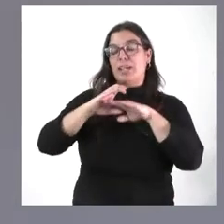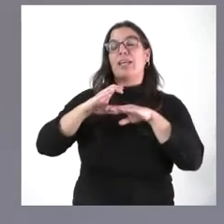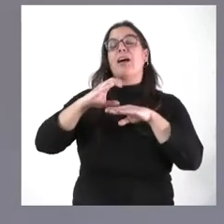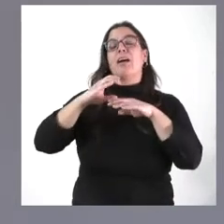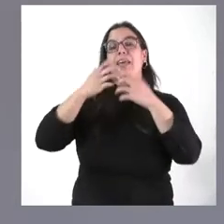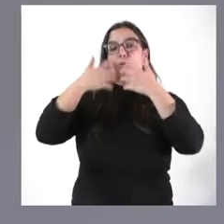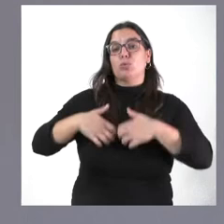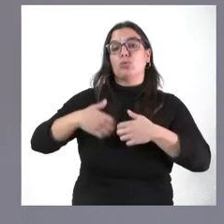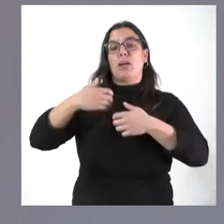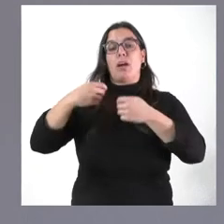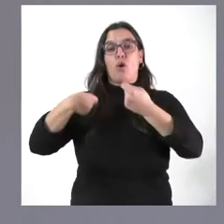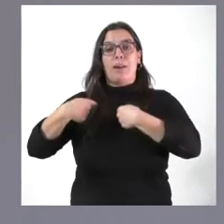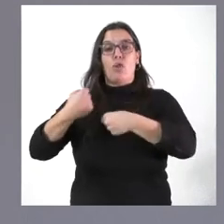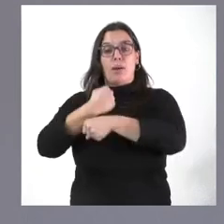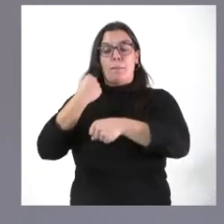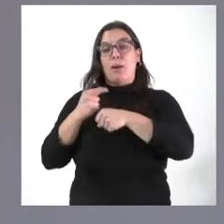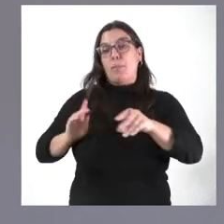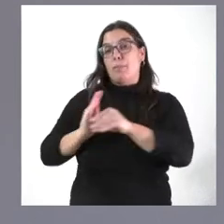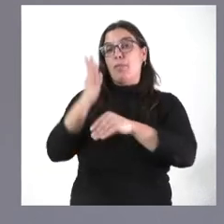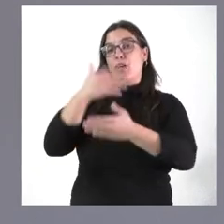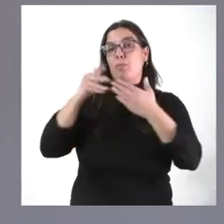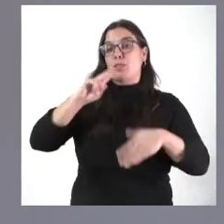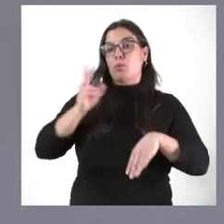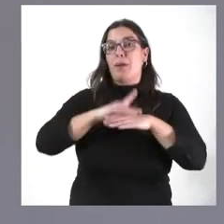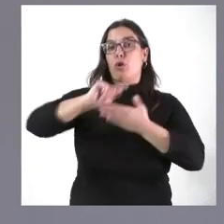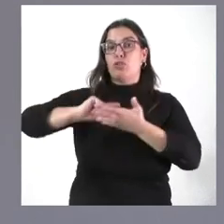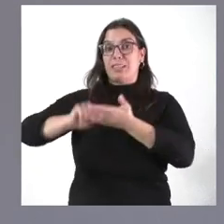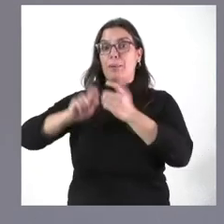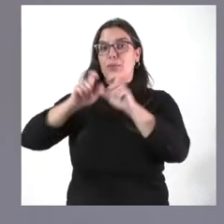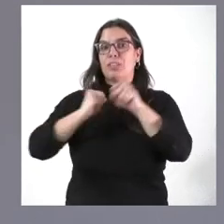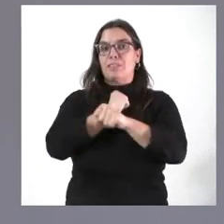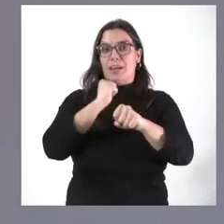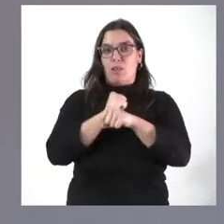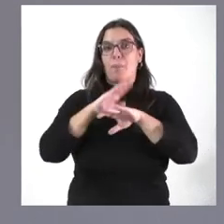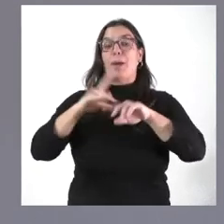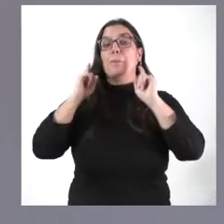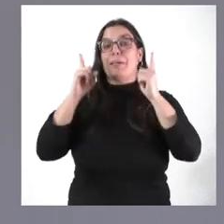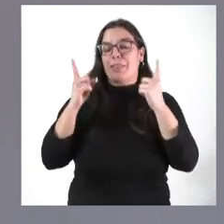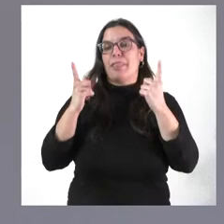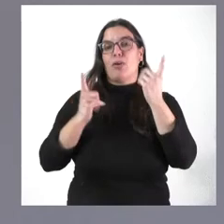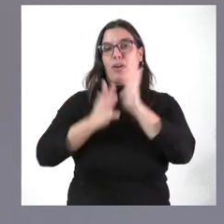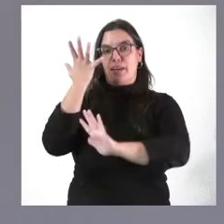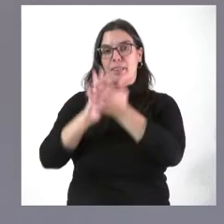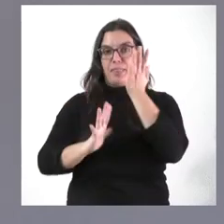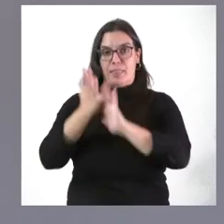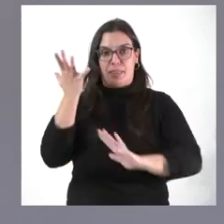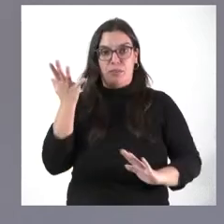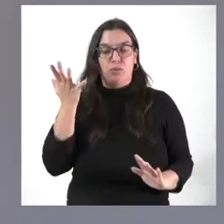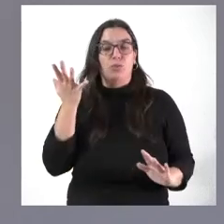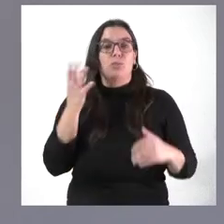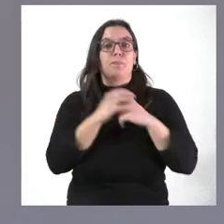empleos la aportación de cinco millones de euros para la de trabajadores en materia de prevención de incendios